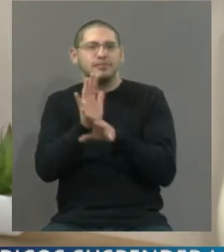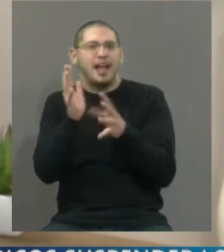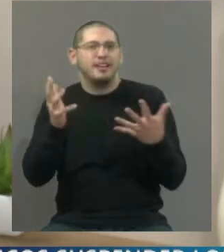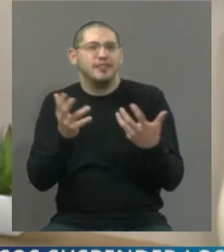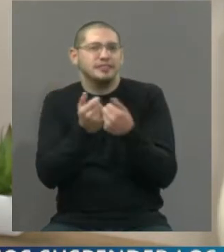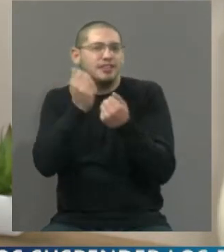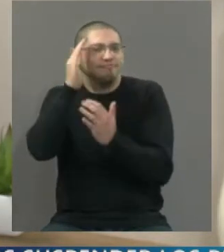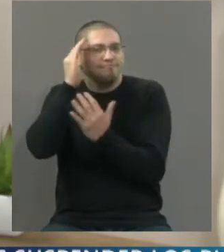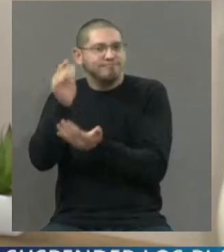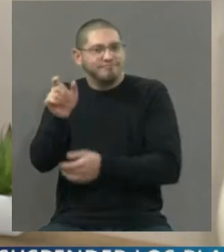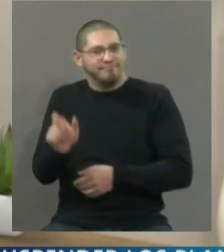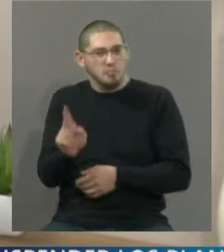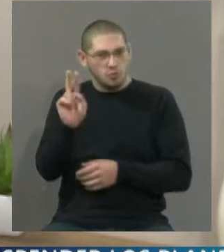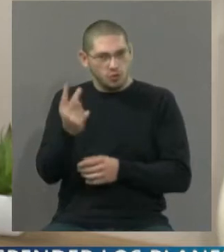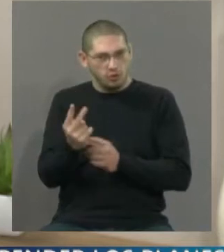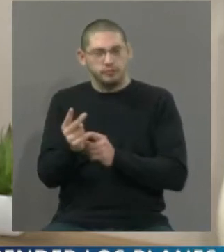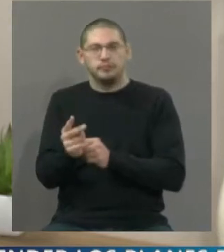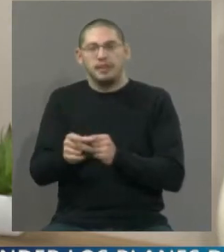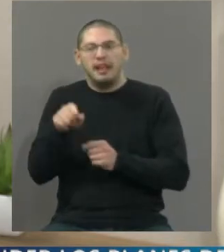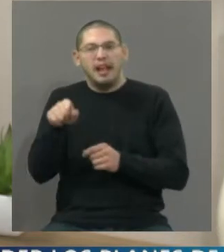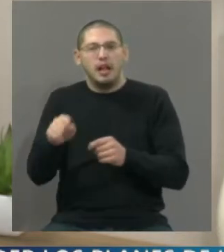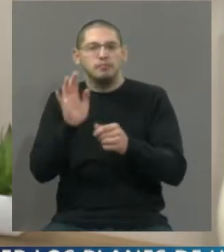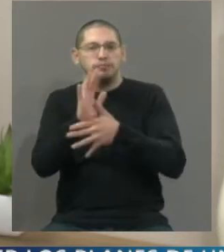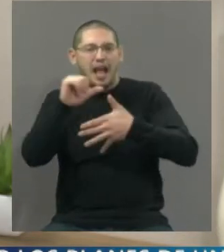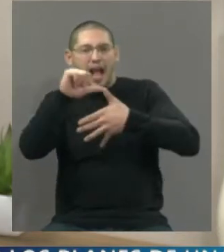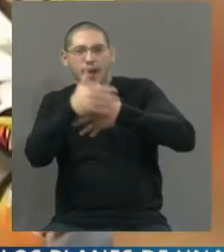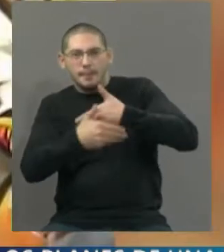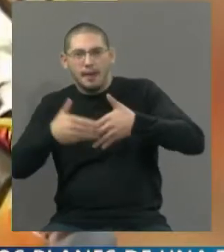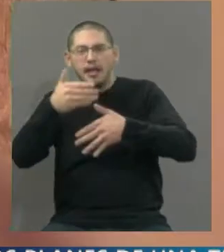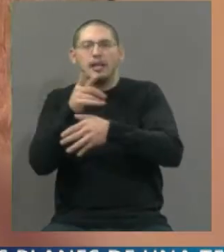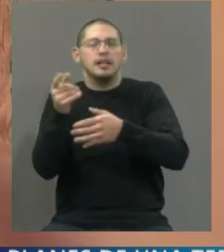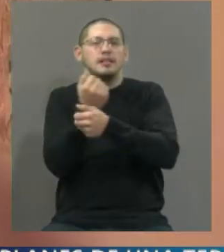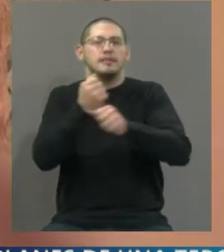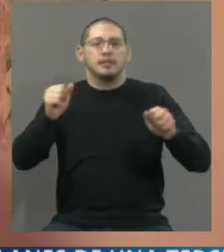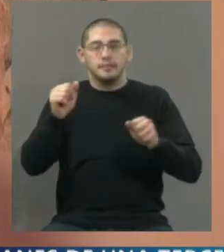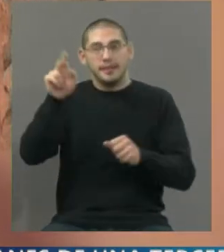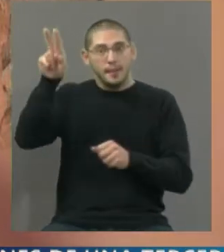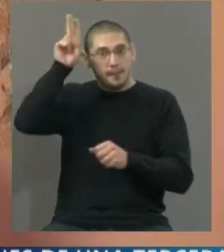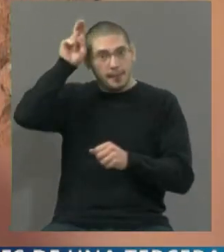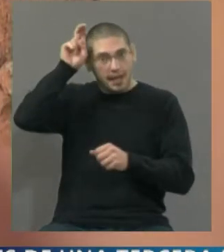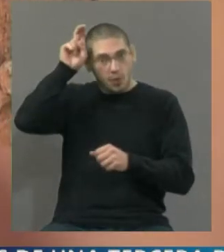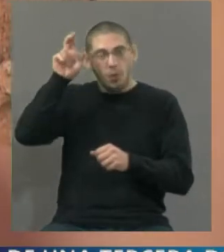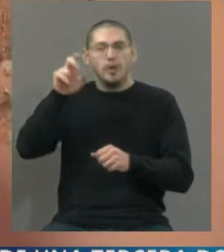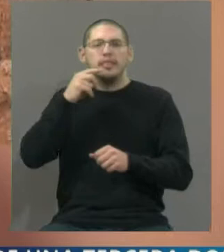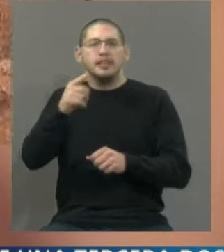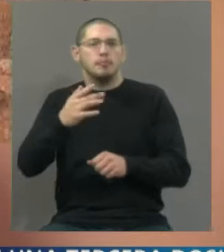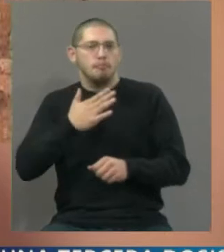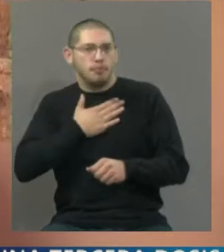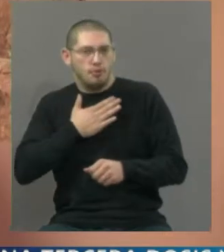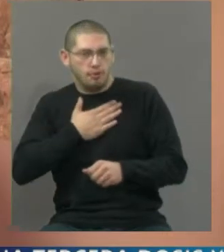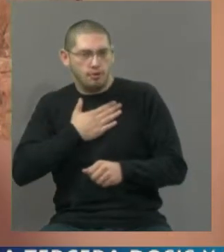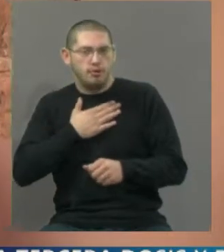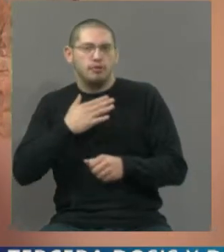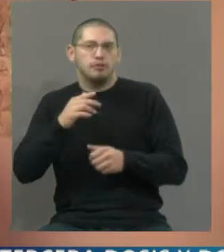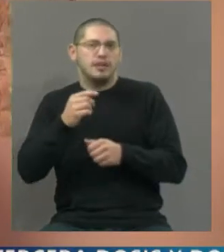del general San Martín, el libertador de América. En Perú se lo recuerda como libertador de aquel país, con los títulos de fundador